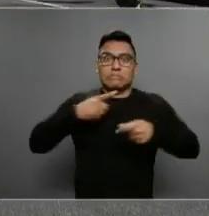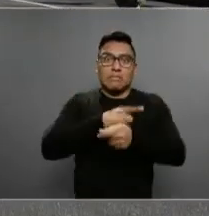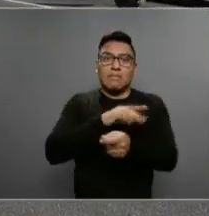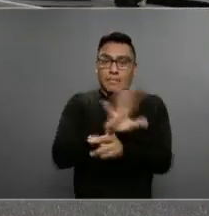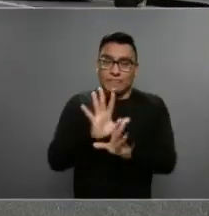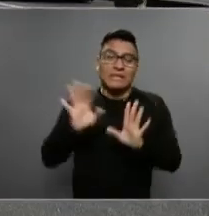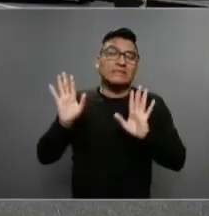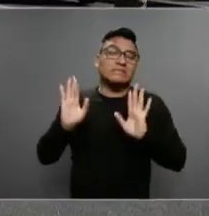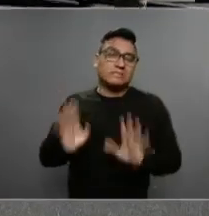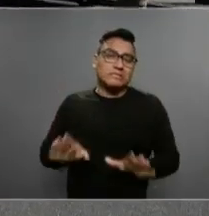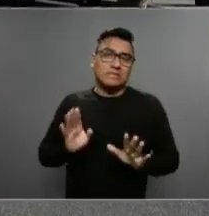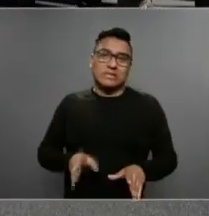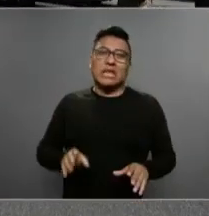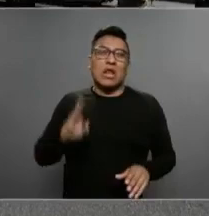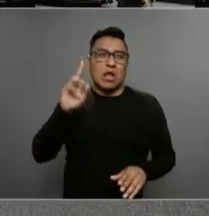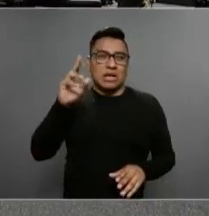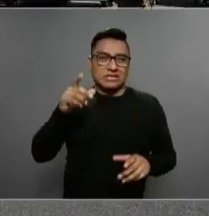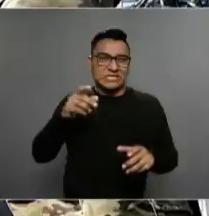registrado